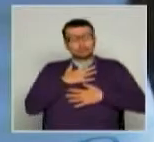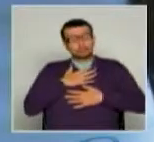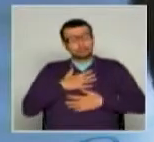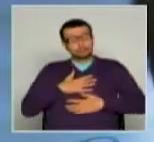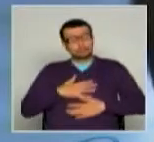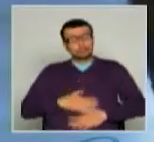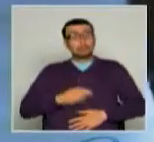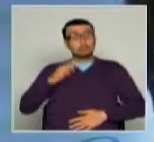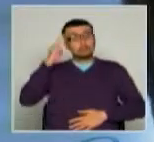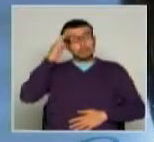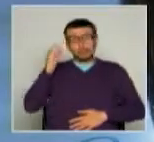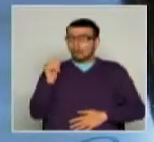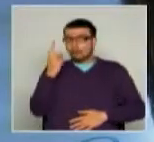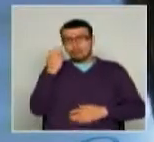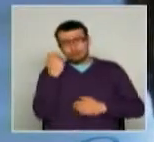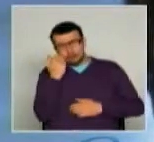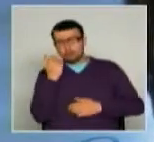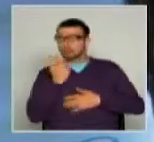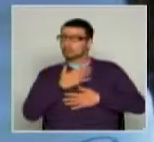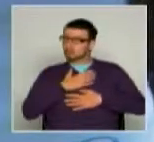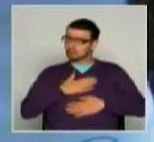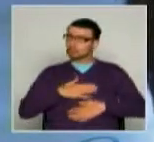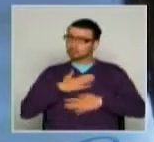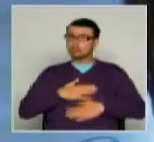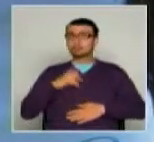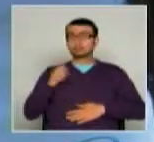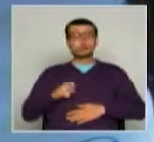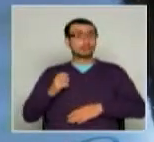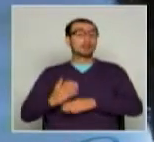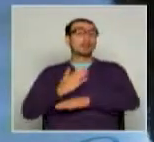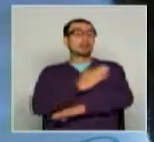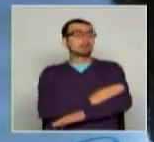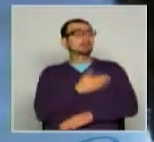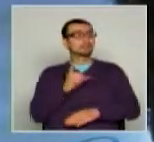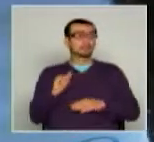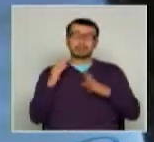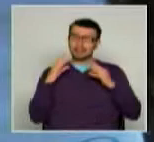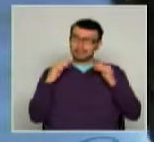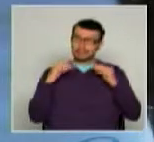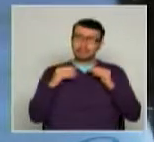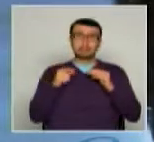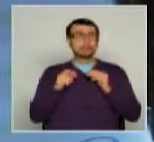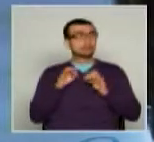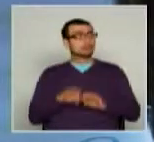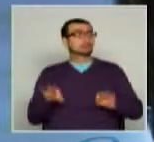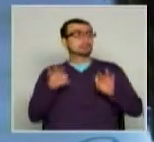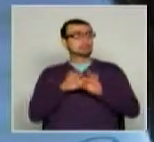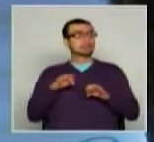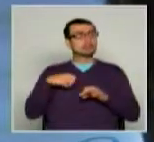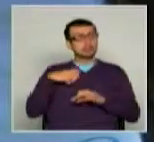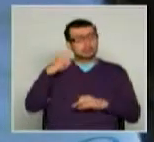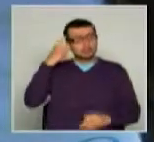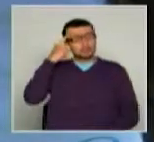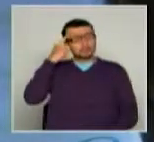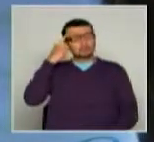cualquier enfermedad. Ya muchas veces en otros programas hemos hablado de la importancia que tiene nuestros pensamientos, nuestra emoción frente a